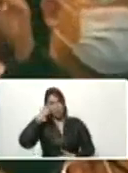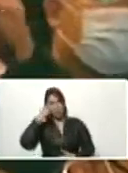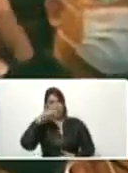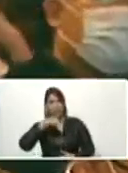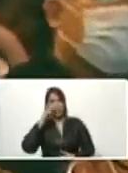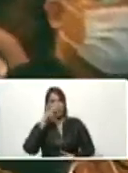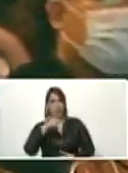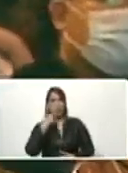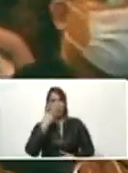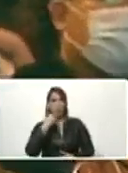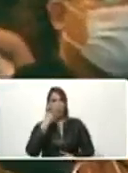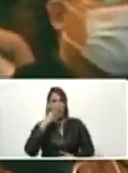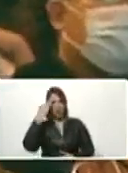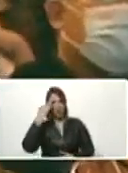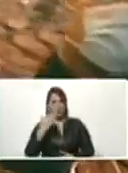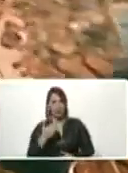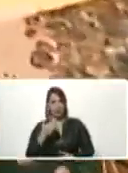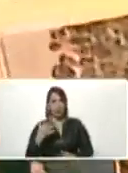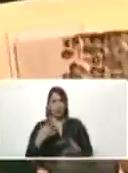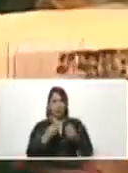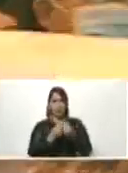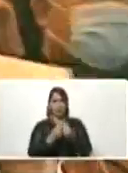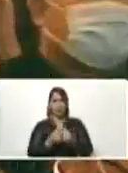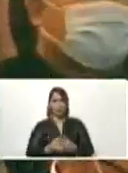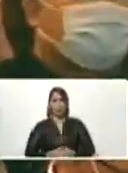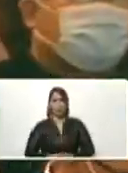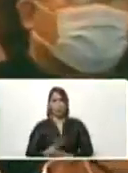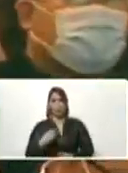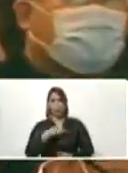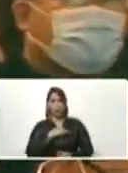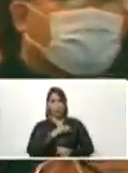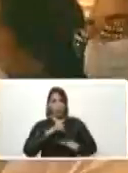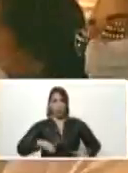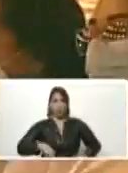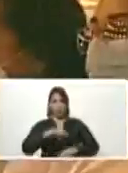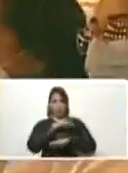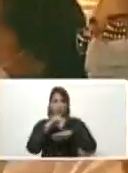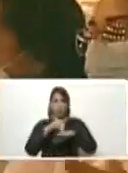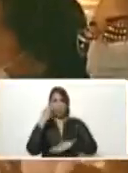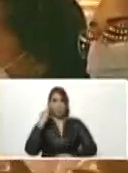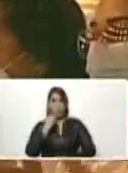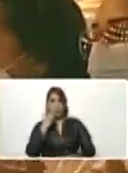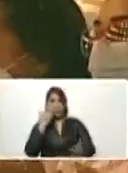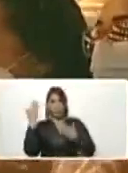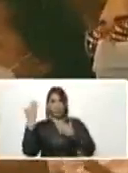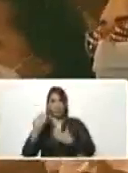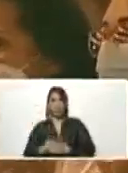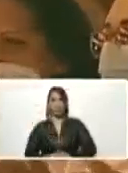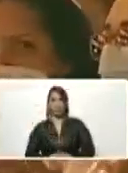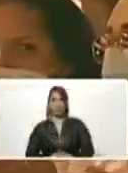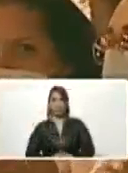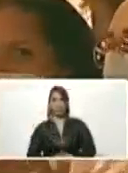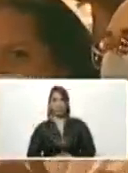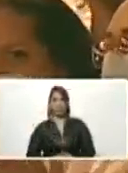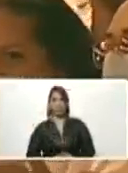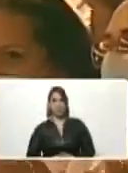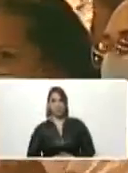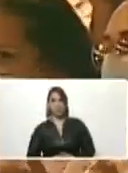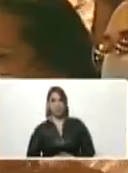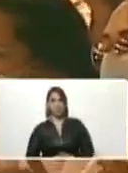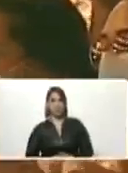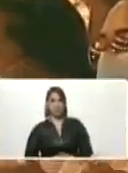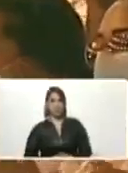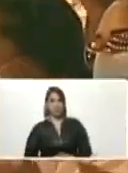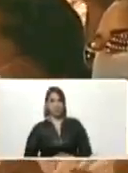estos jóvenes oficiales que nos acompañan, cadetes de nuestra Fuerza Armada Nacional Bolivariana. Y es que,